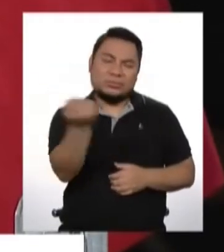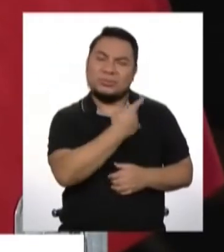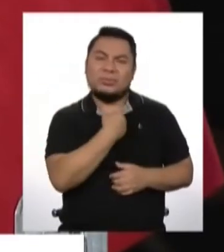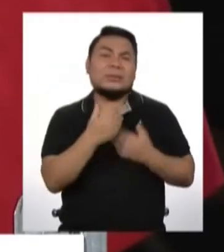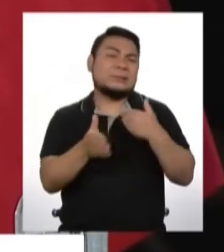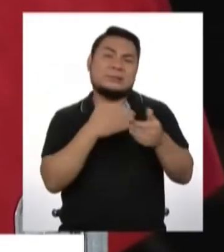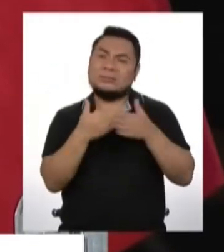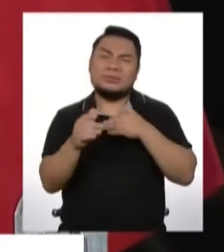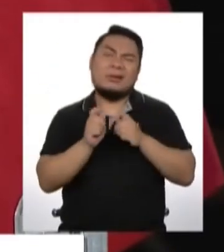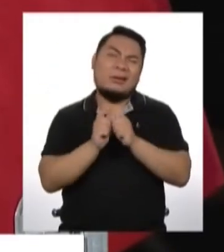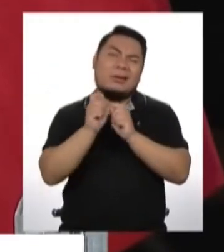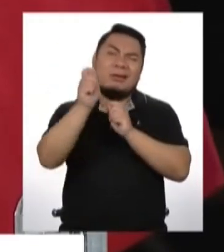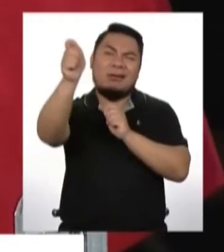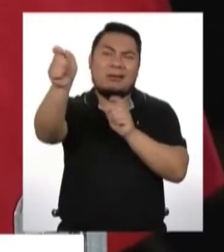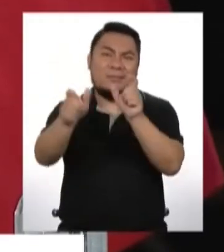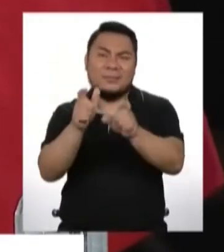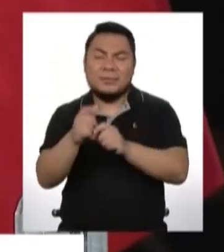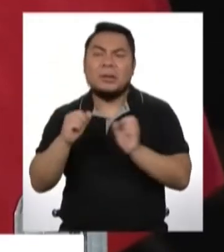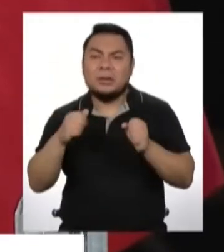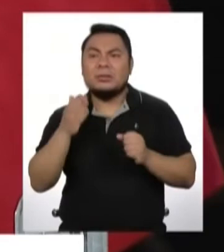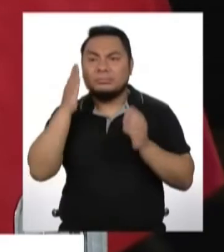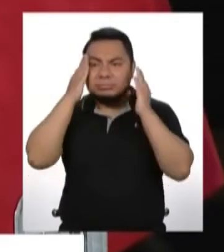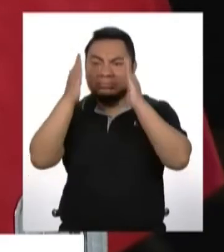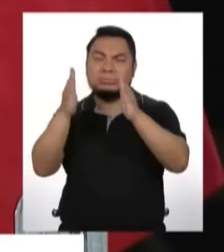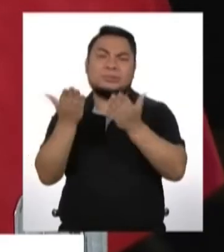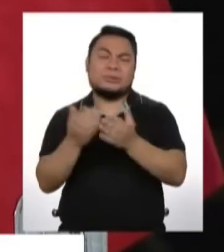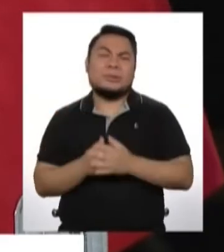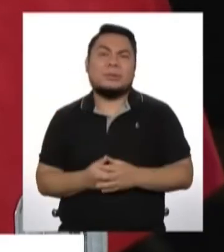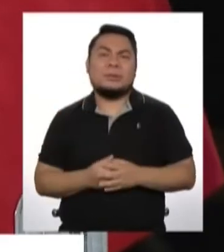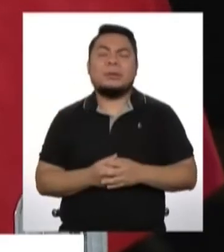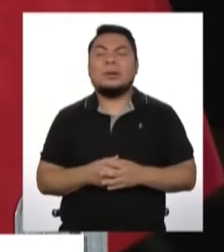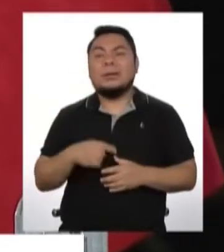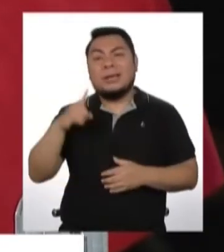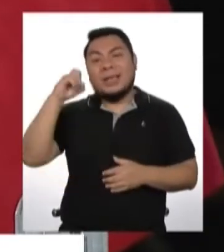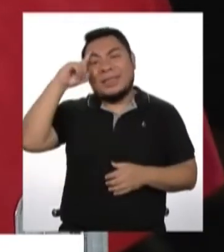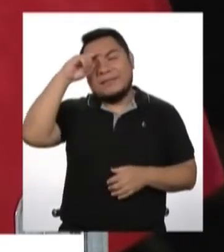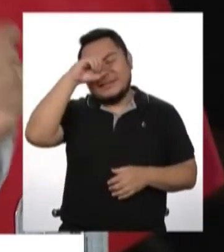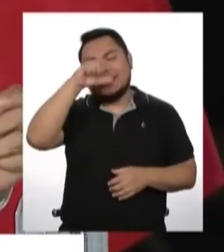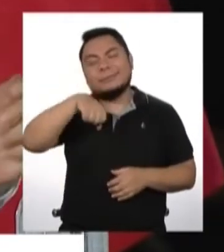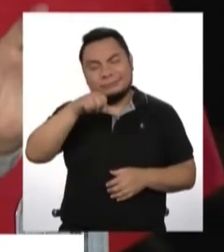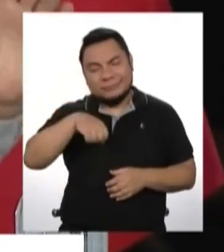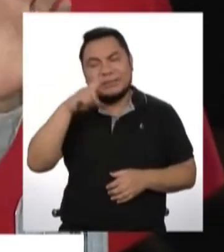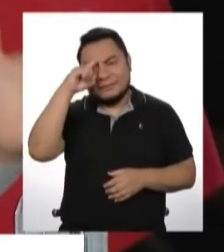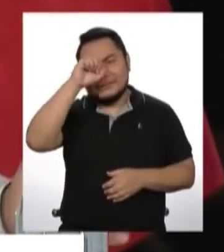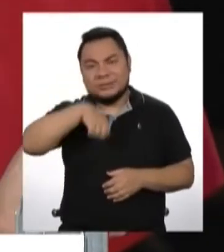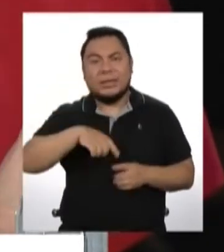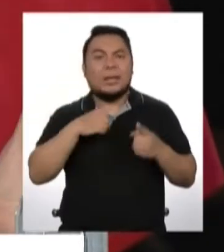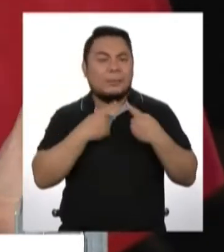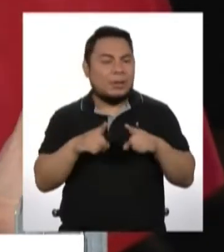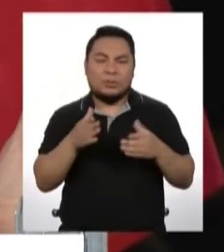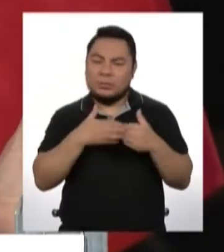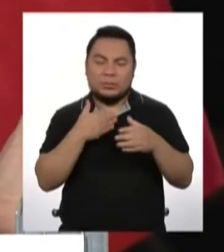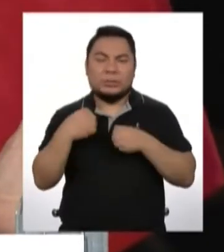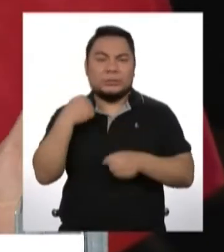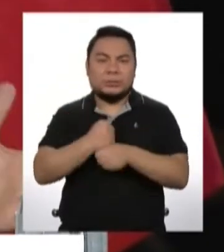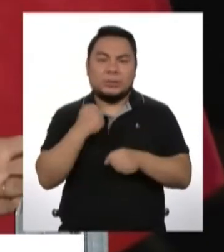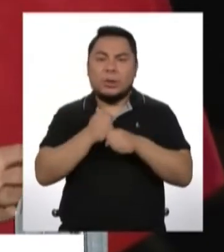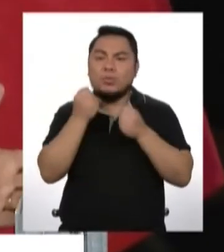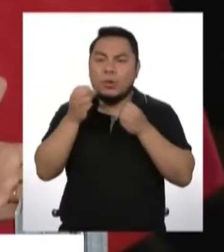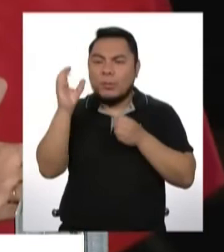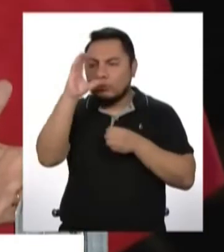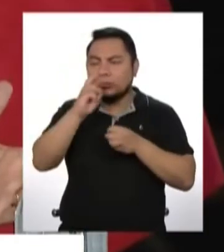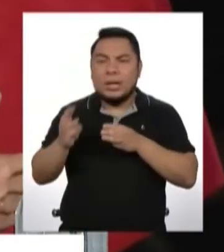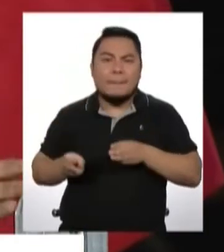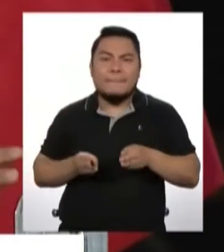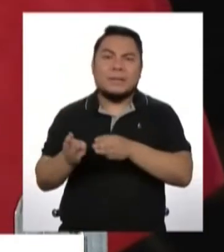en su oportunidad, llegaremos ahora para también atenderlo. ¿Va a ser complejo? Va a ser complejo. ¿Qué mecanismo? Lo estamos estudiando, el mecanismo. Y